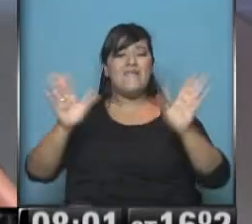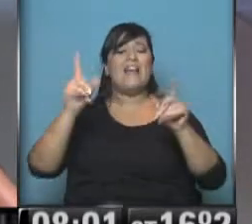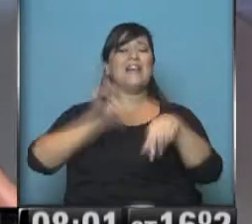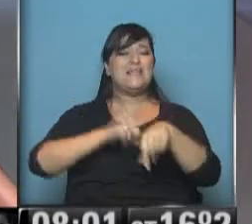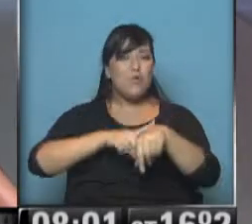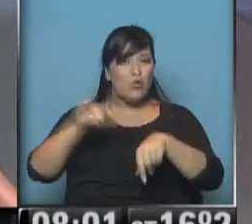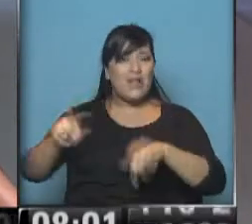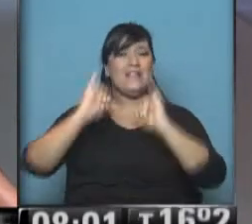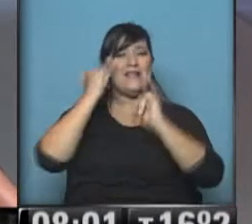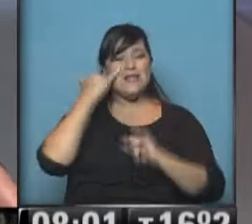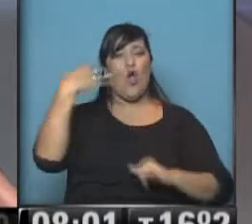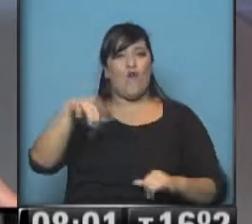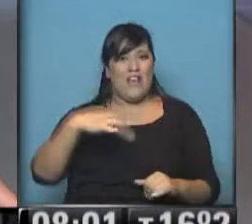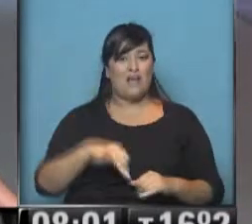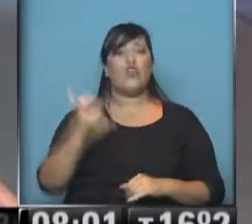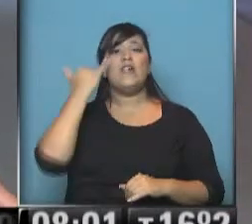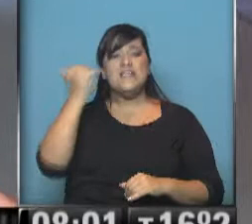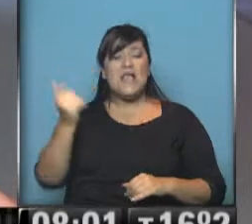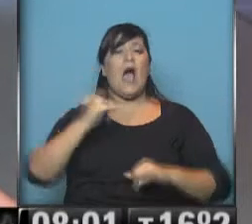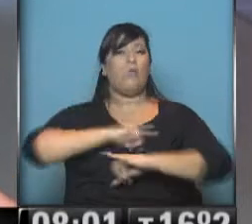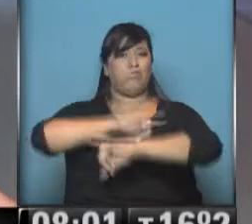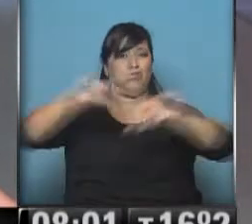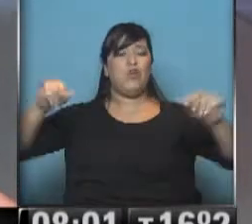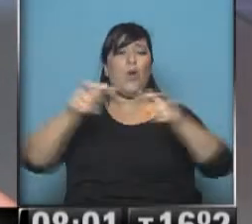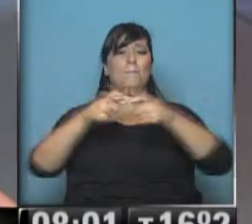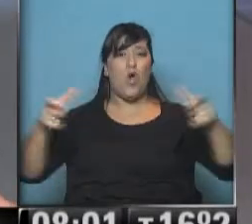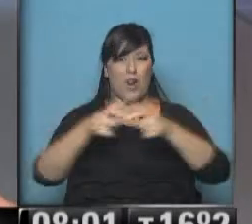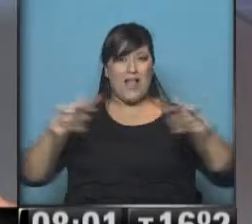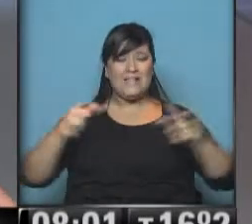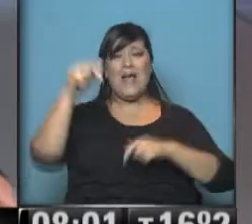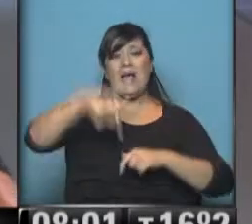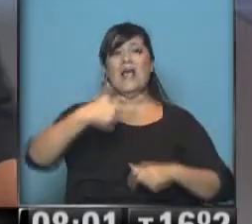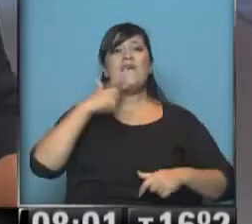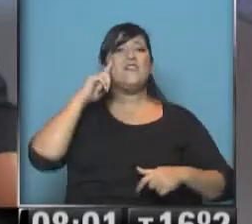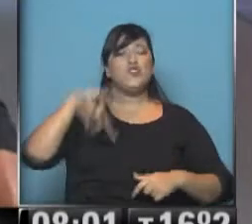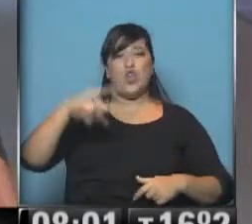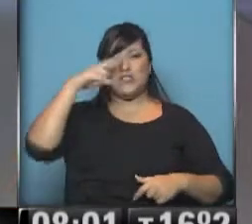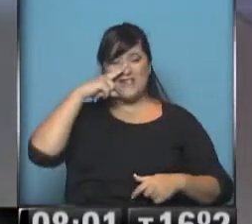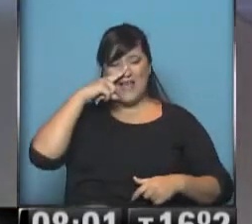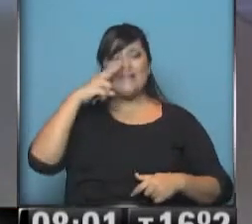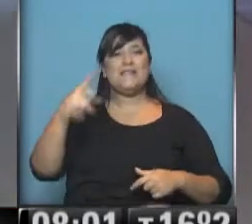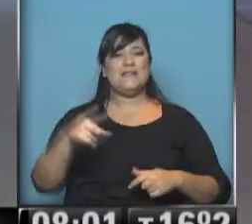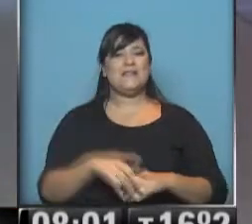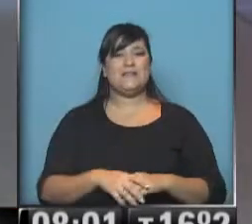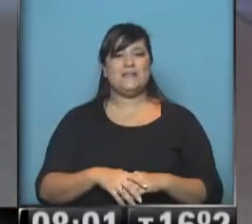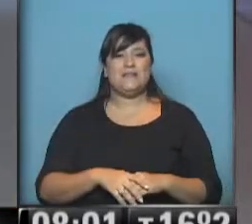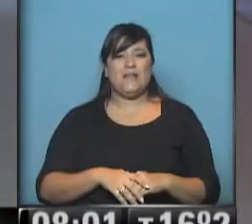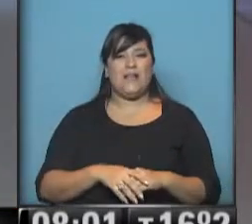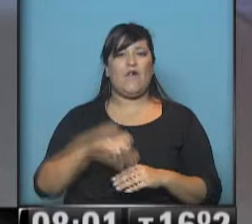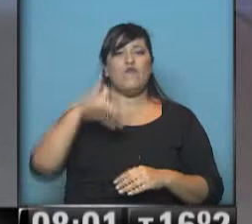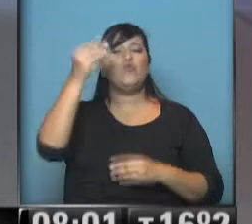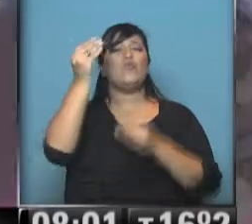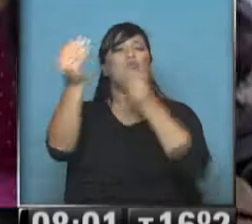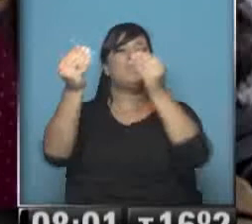ya se dio a conocer cuál será la boleta y visión 7 sigue acompañando algunos de los precandidatos en los recorridos en las